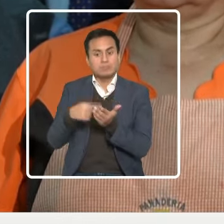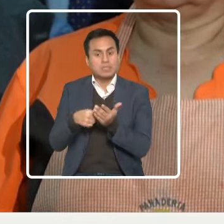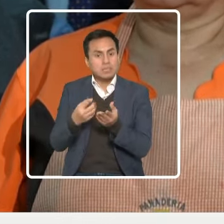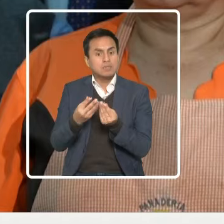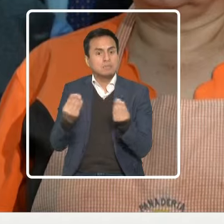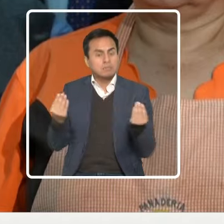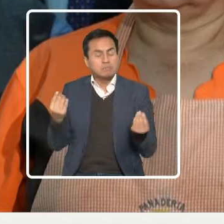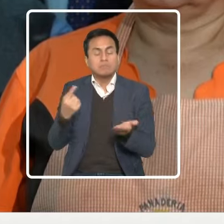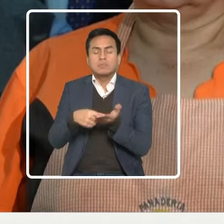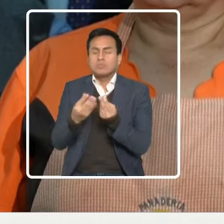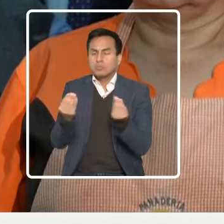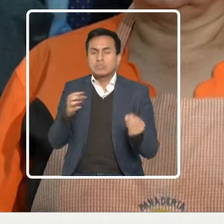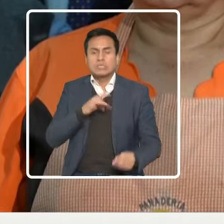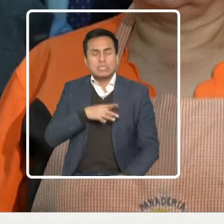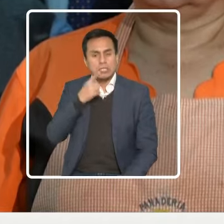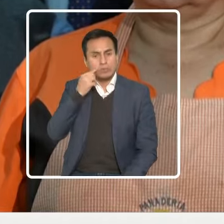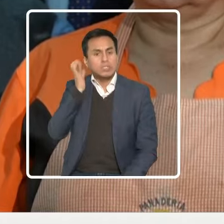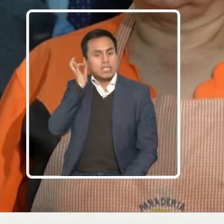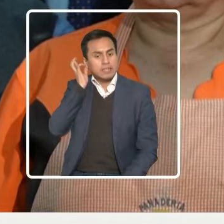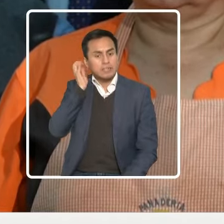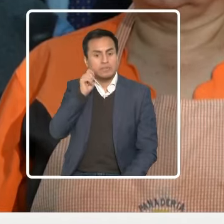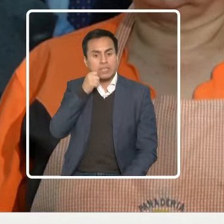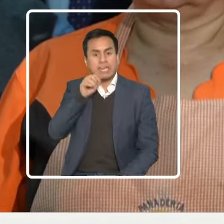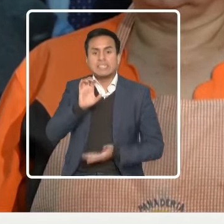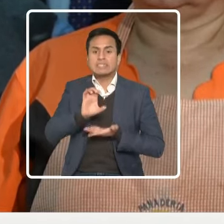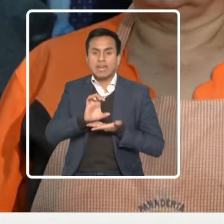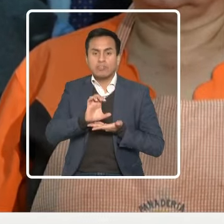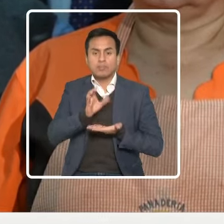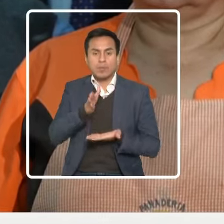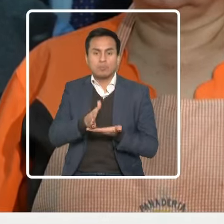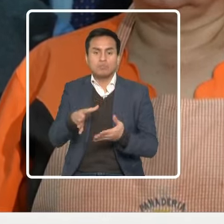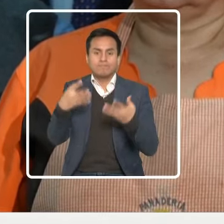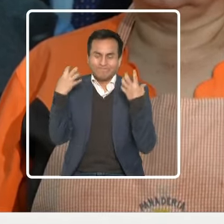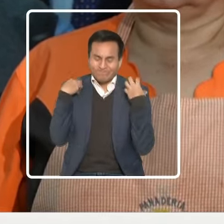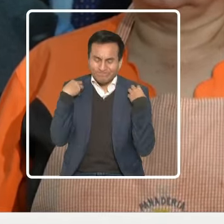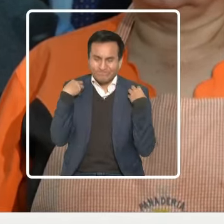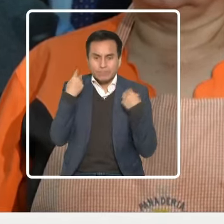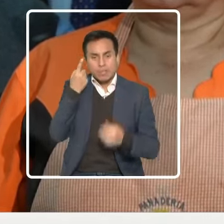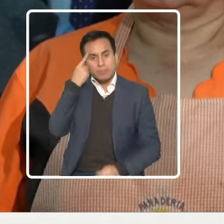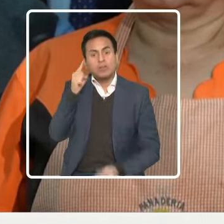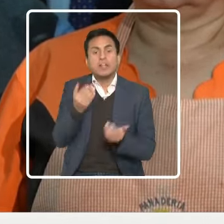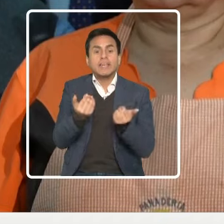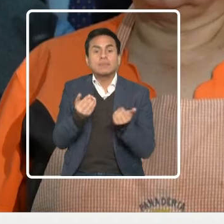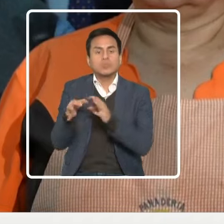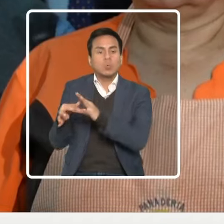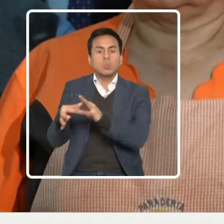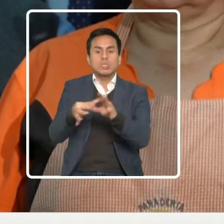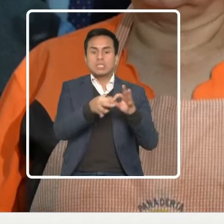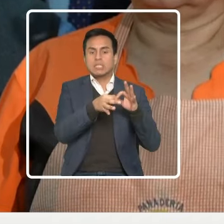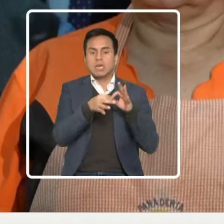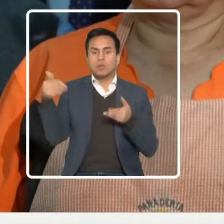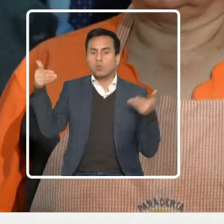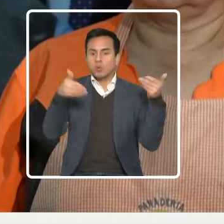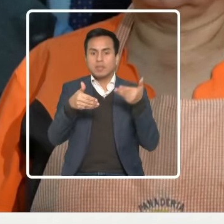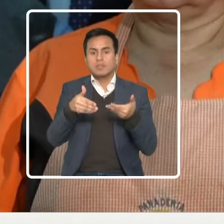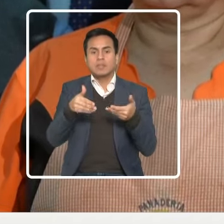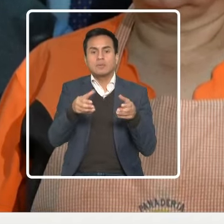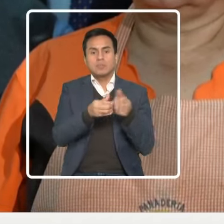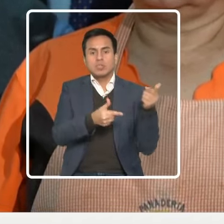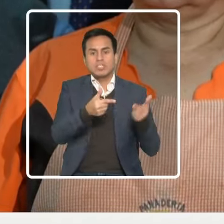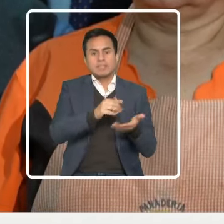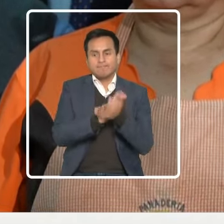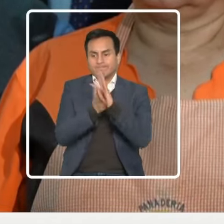miles y miles de chilenos y chilenas de los cuales como Estado tenemos que hacernos cargo. Pero para eso requerimos unidad y concurrencia de las diferentes